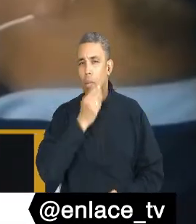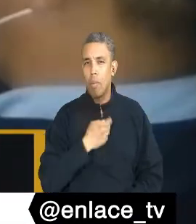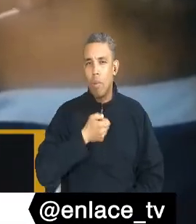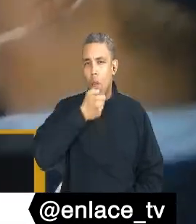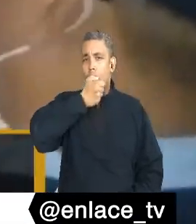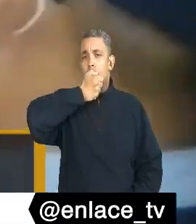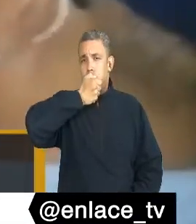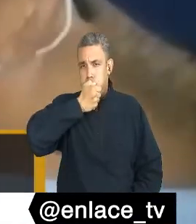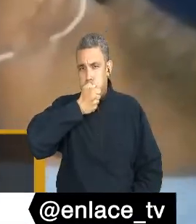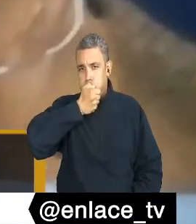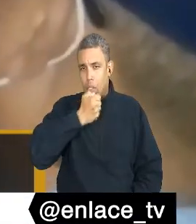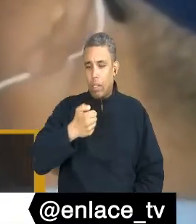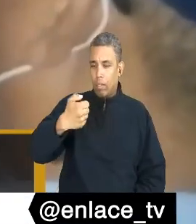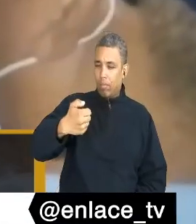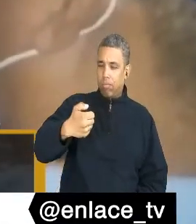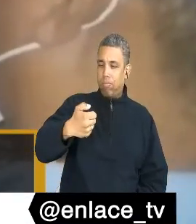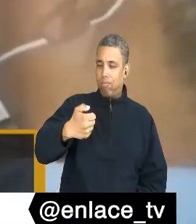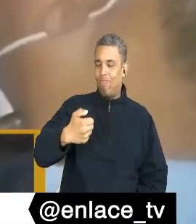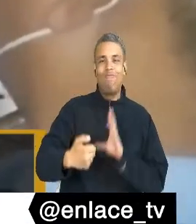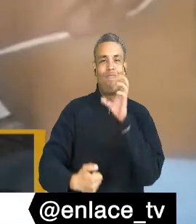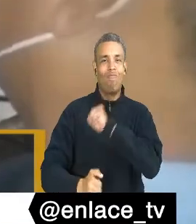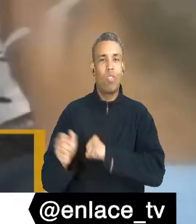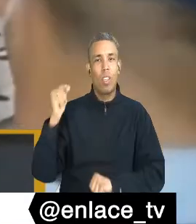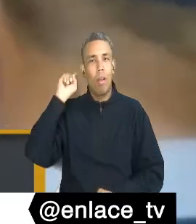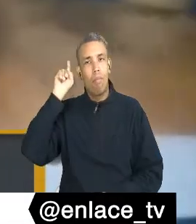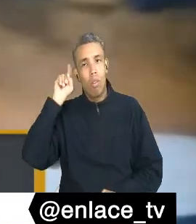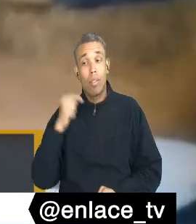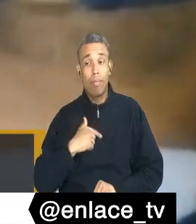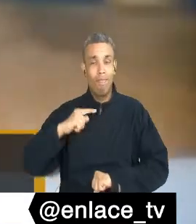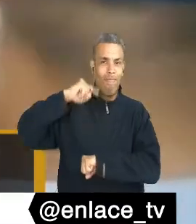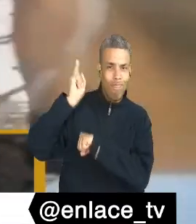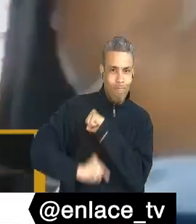que iba conduciendo este vehículo. Esta persona